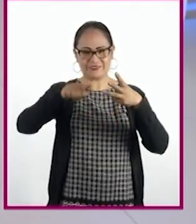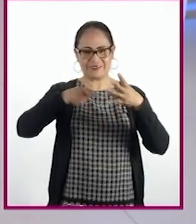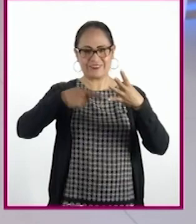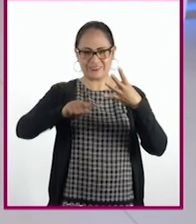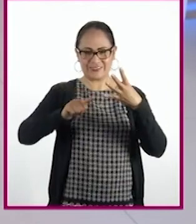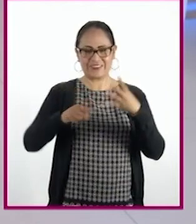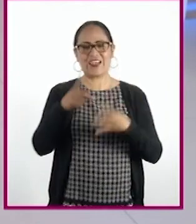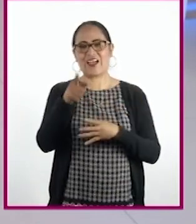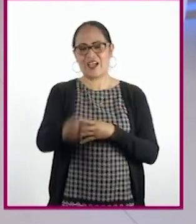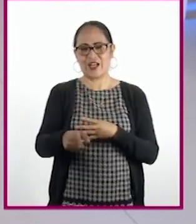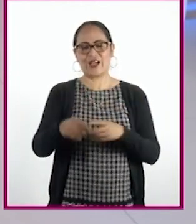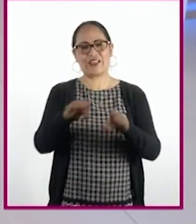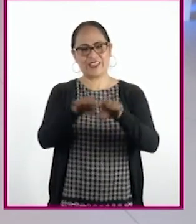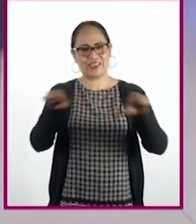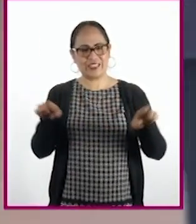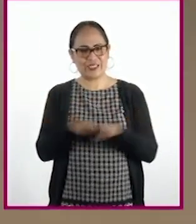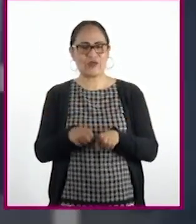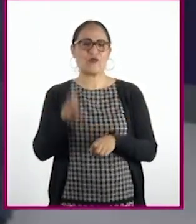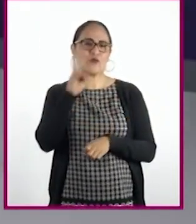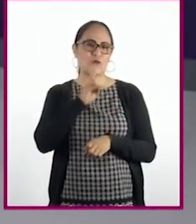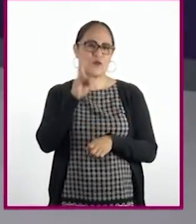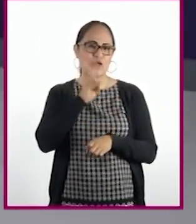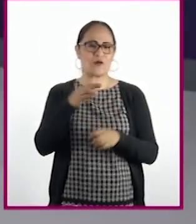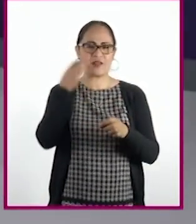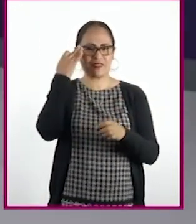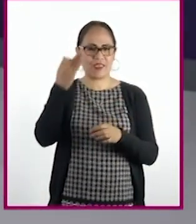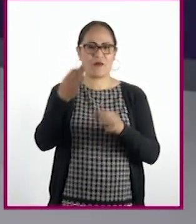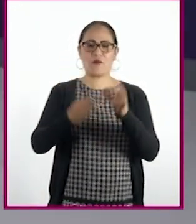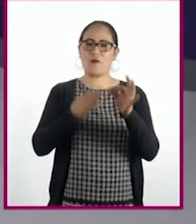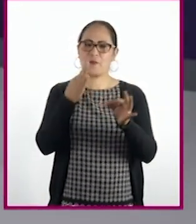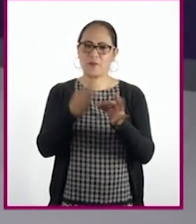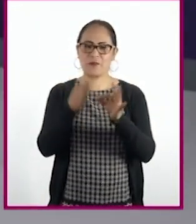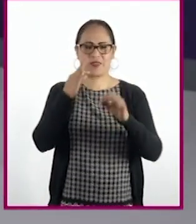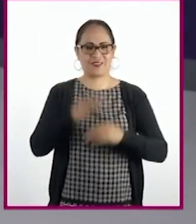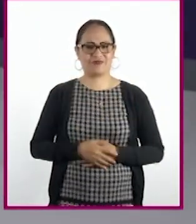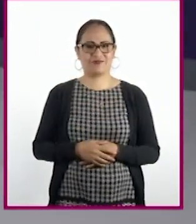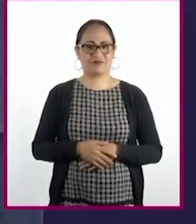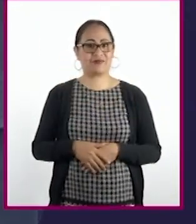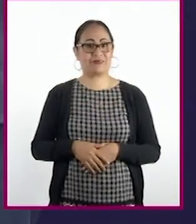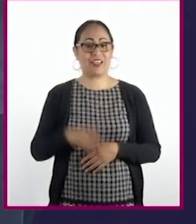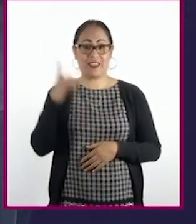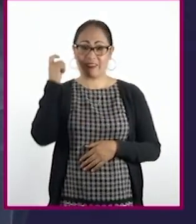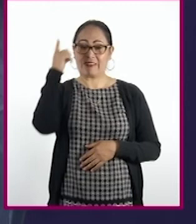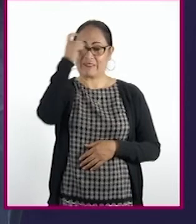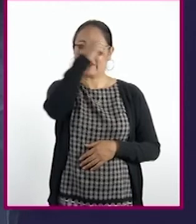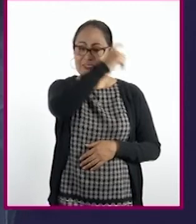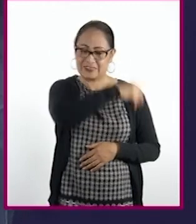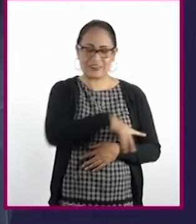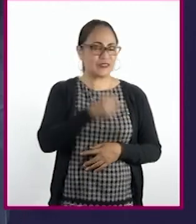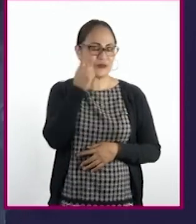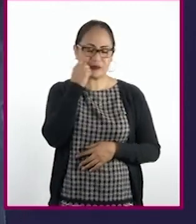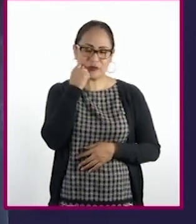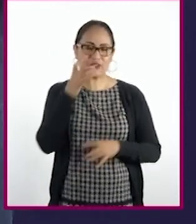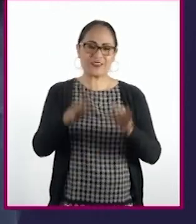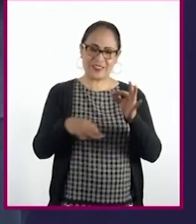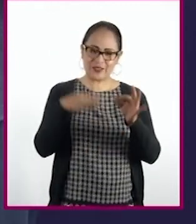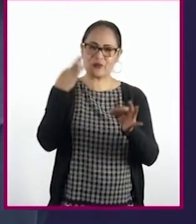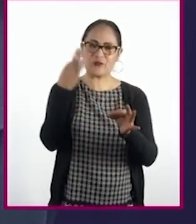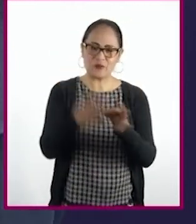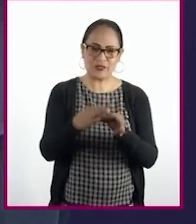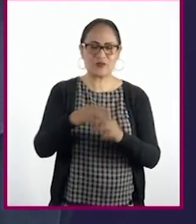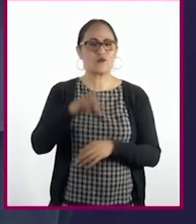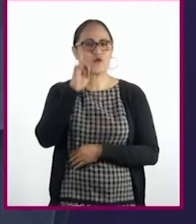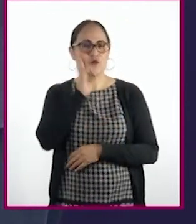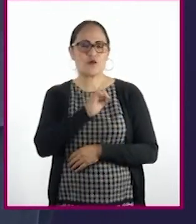nuestro prototipo a tiempo. Uf, fue difícil, pero lo logramos. Alumnas